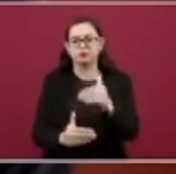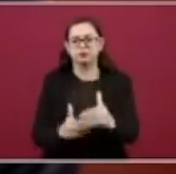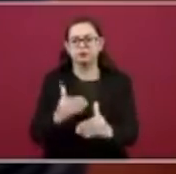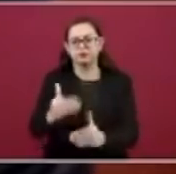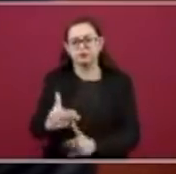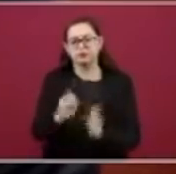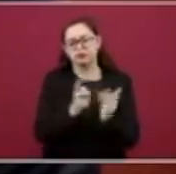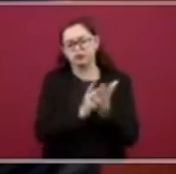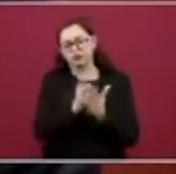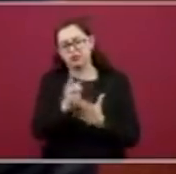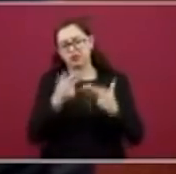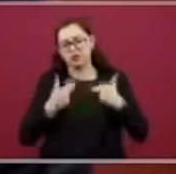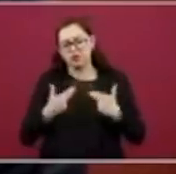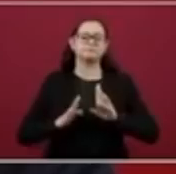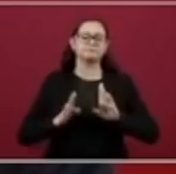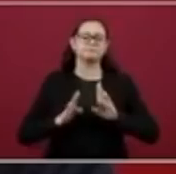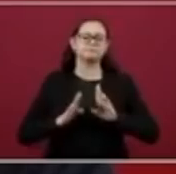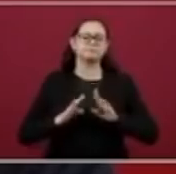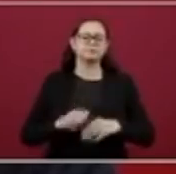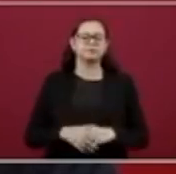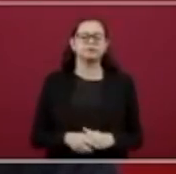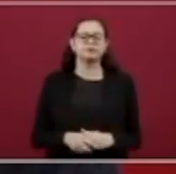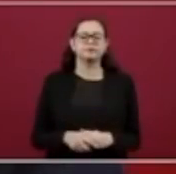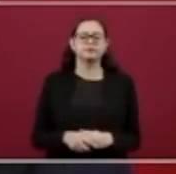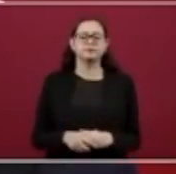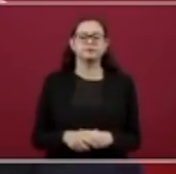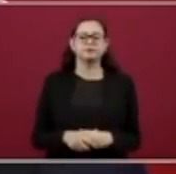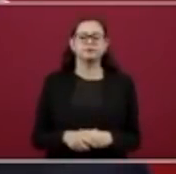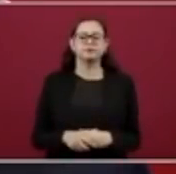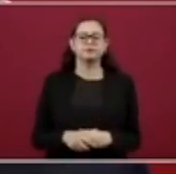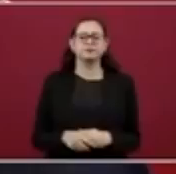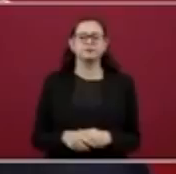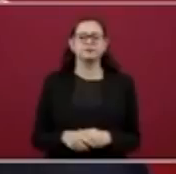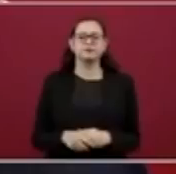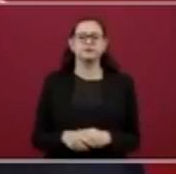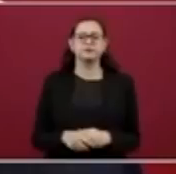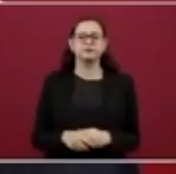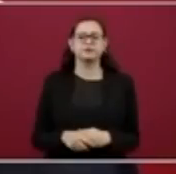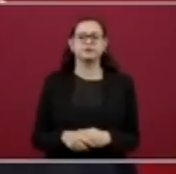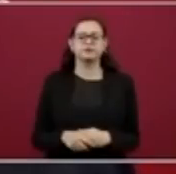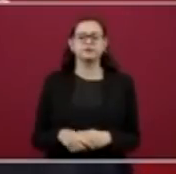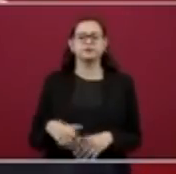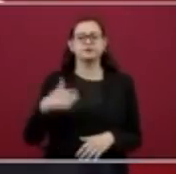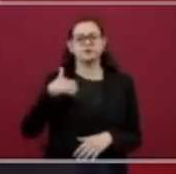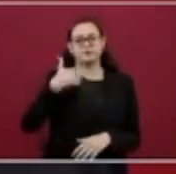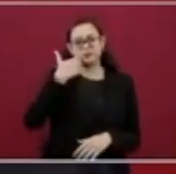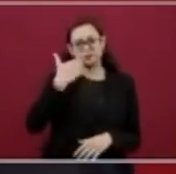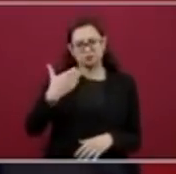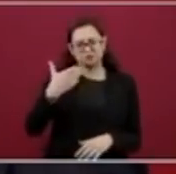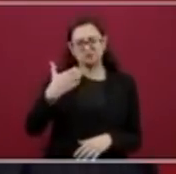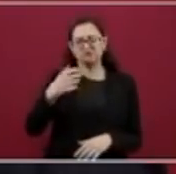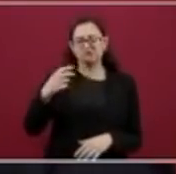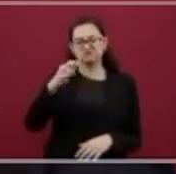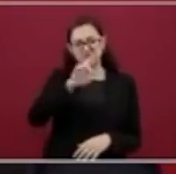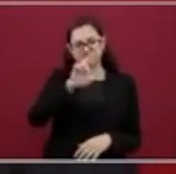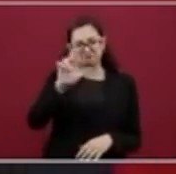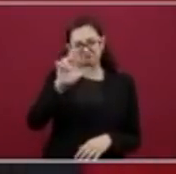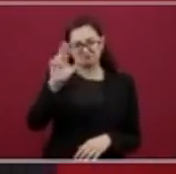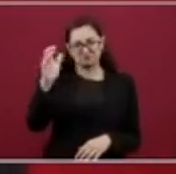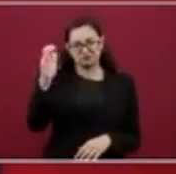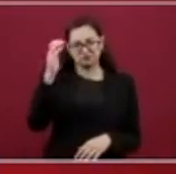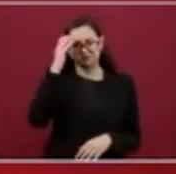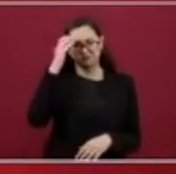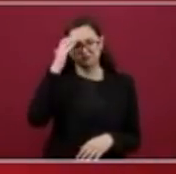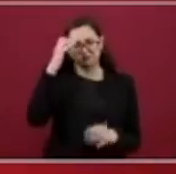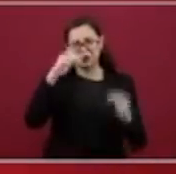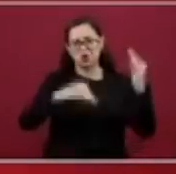legisladores por los consensos y acuerdos. Quiero hacer un reconocimiento a